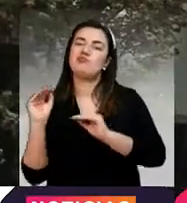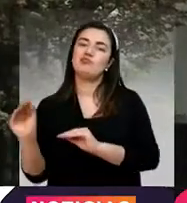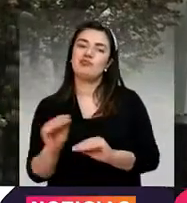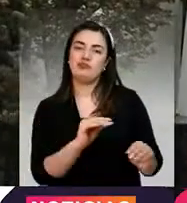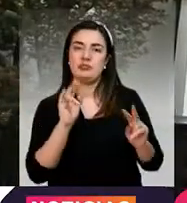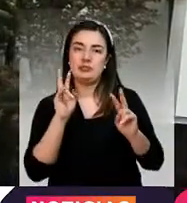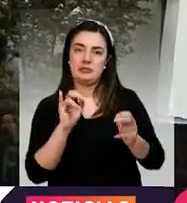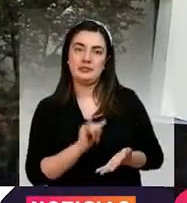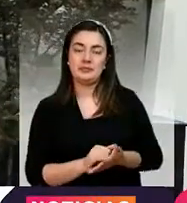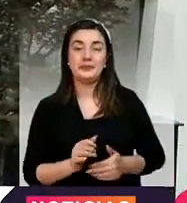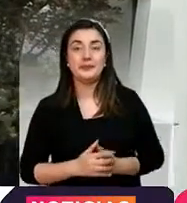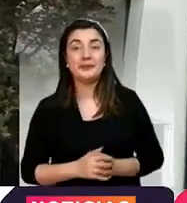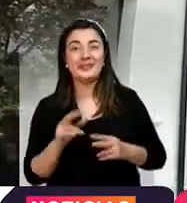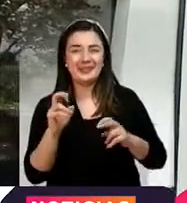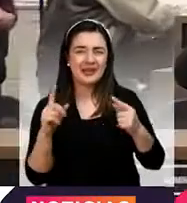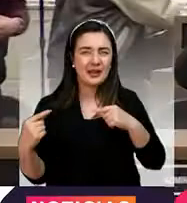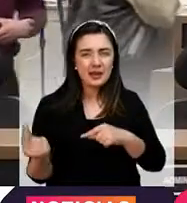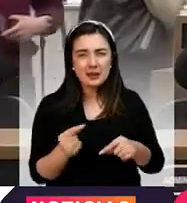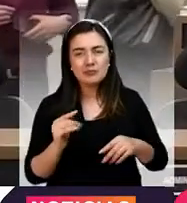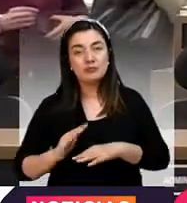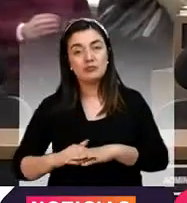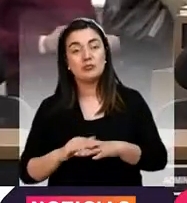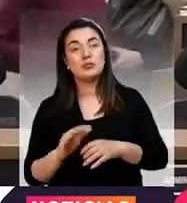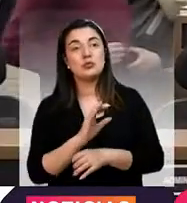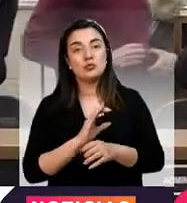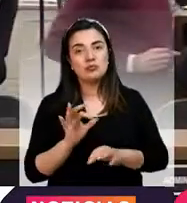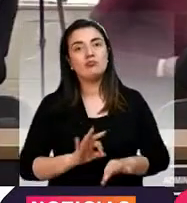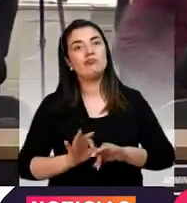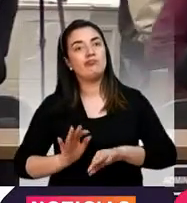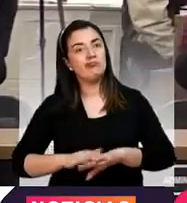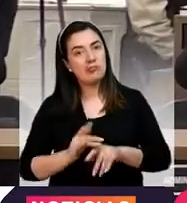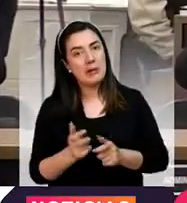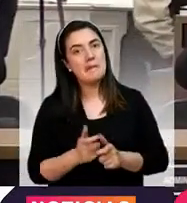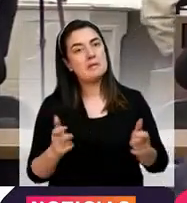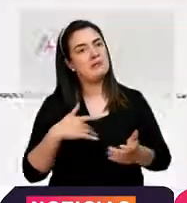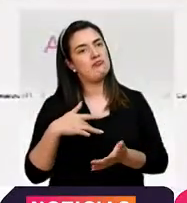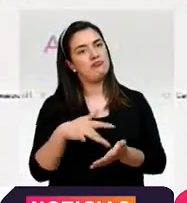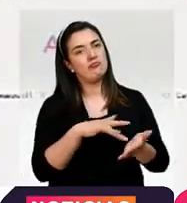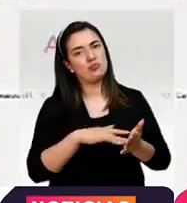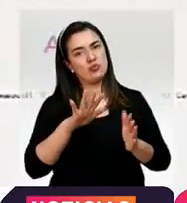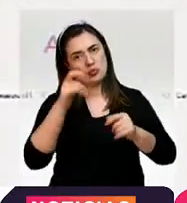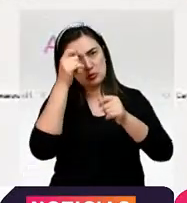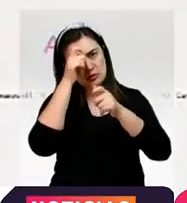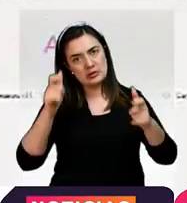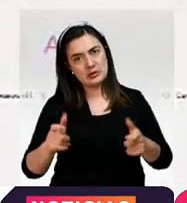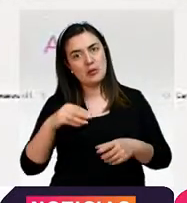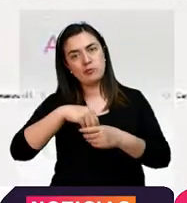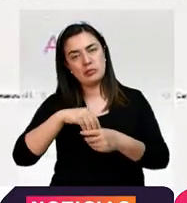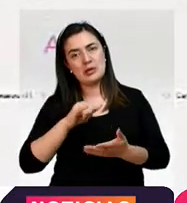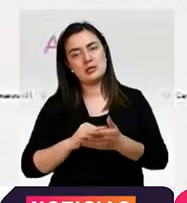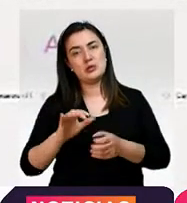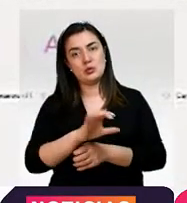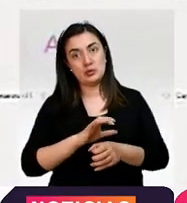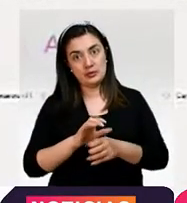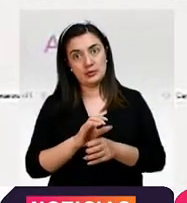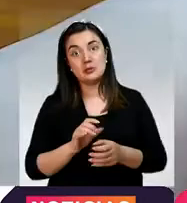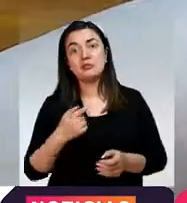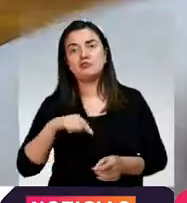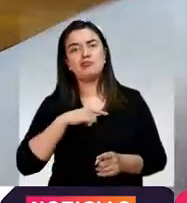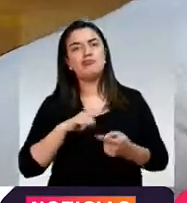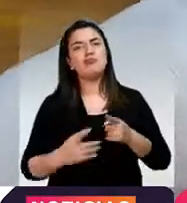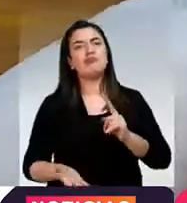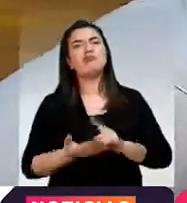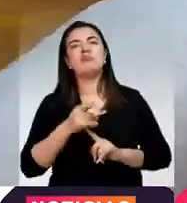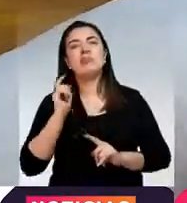Durante el debate se resaltó que la ciudad tiene el reto de permitir una mayor presencia del Estado dentro de la ciudad y para poder lograrlo se tienen que